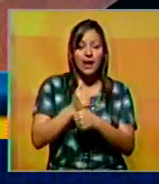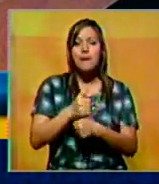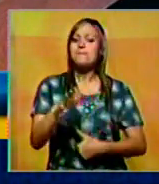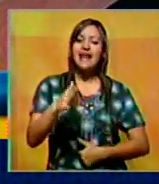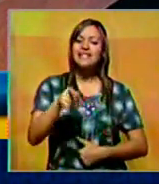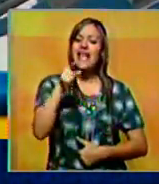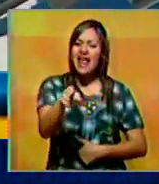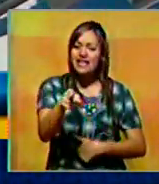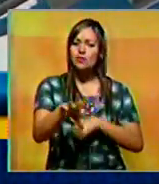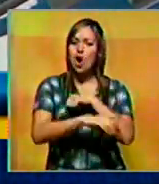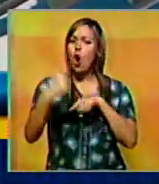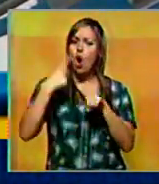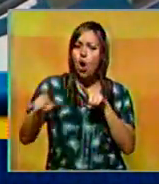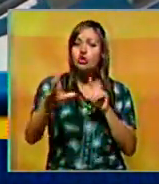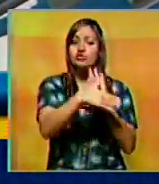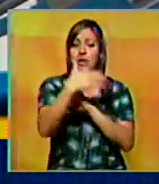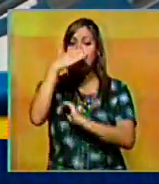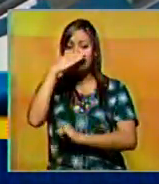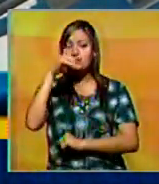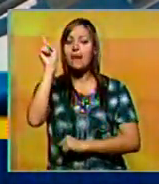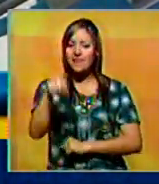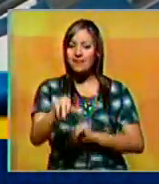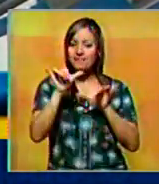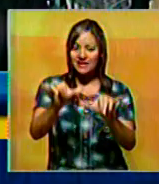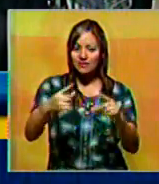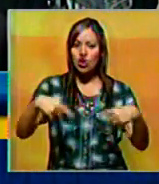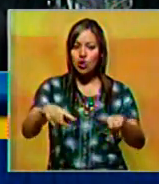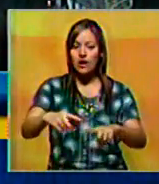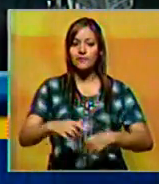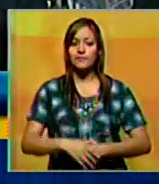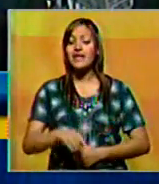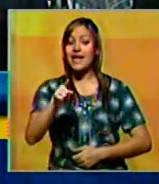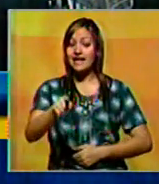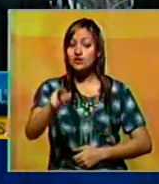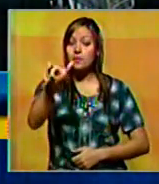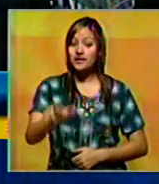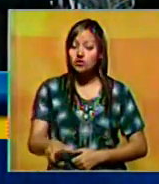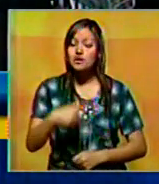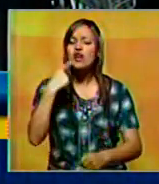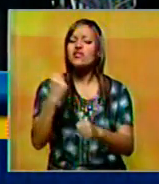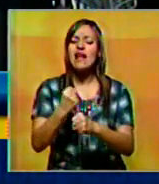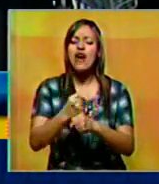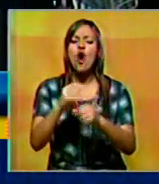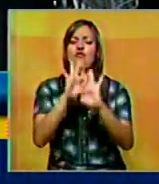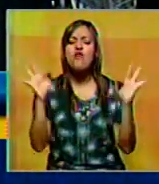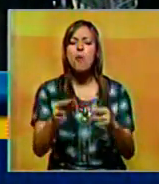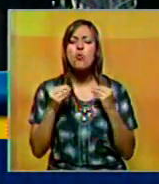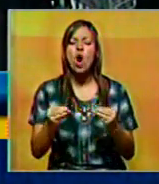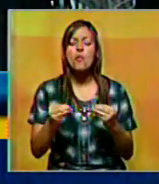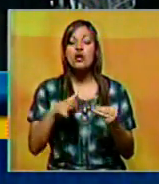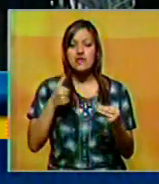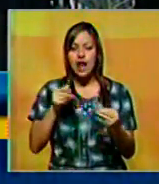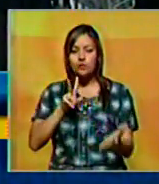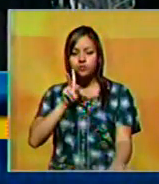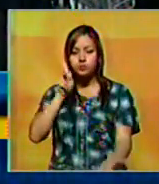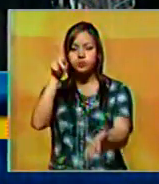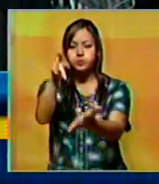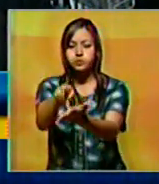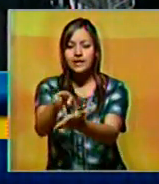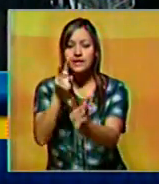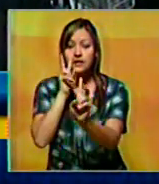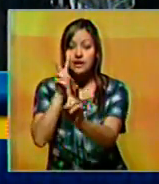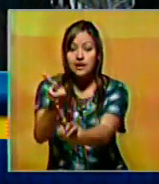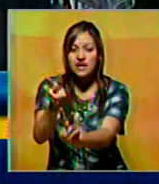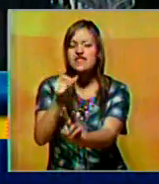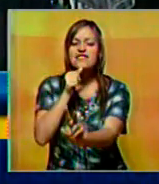están vinculados a otros secuestros ocurridos en el sector. Estos sujetos tenían como modus operandi trasladarse a esta zona donde ubicaban